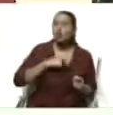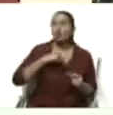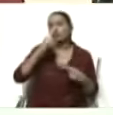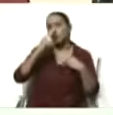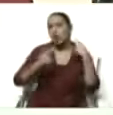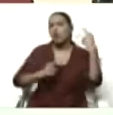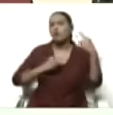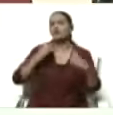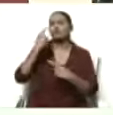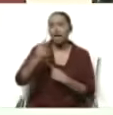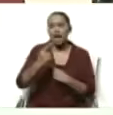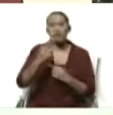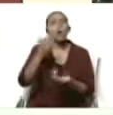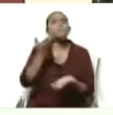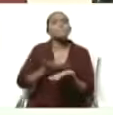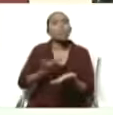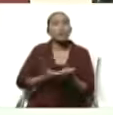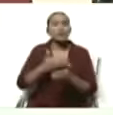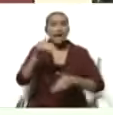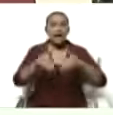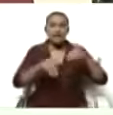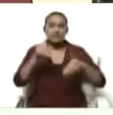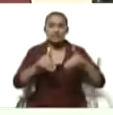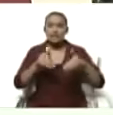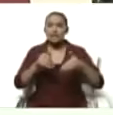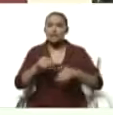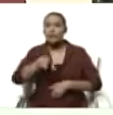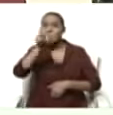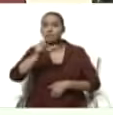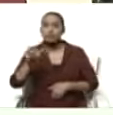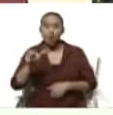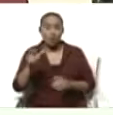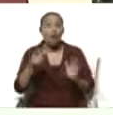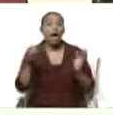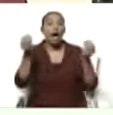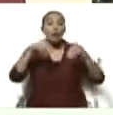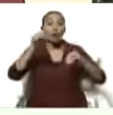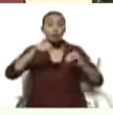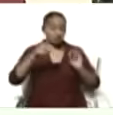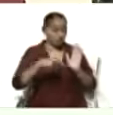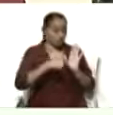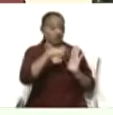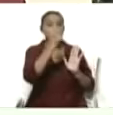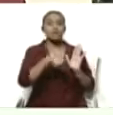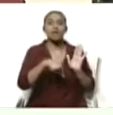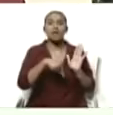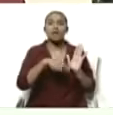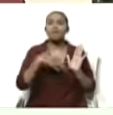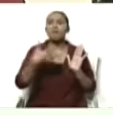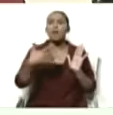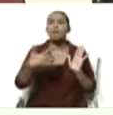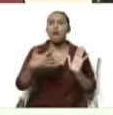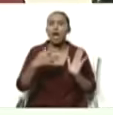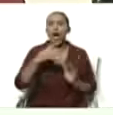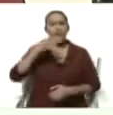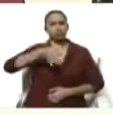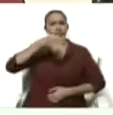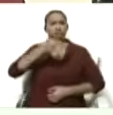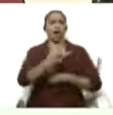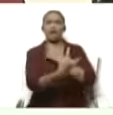lo proponemos y hay unos descarados que van y firman y después que firman dicen me hicieron trampa me hicieron